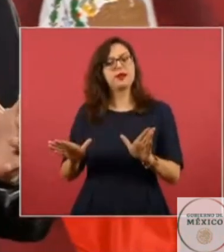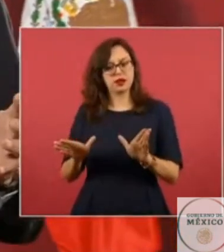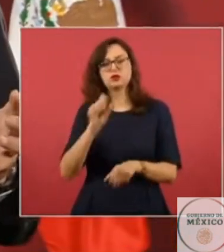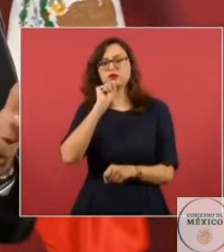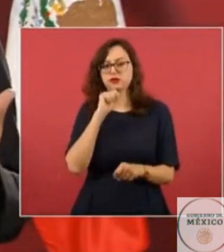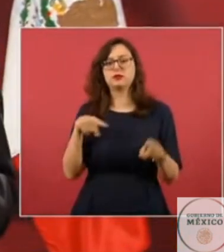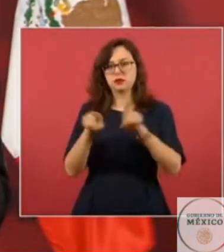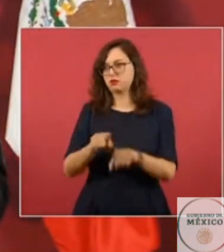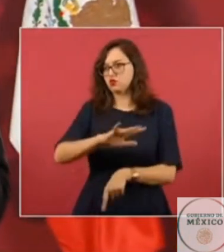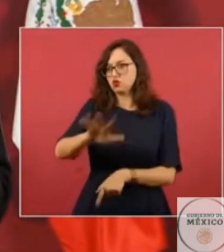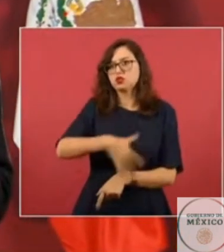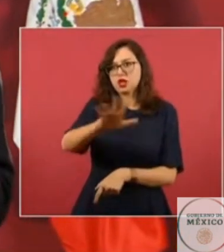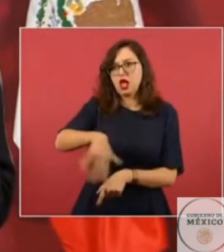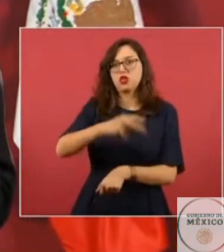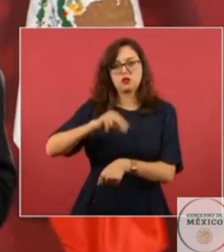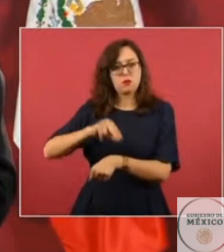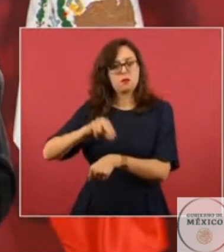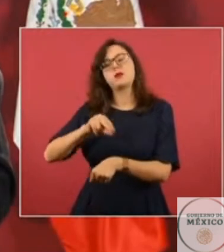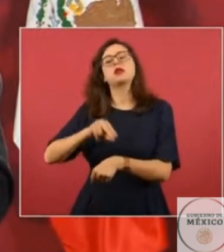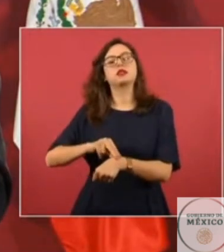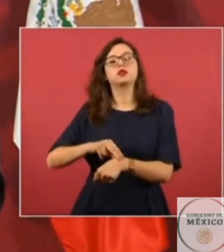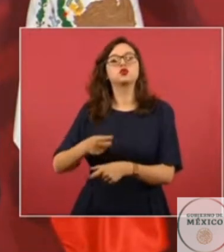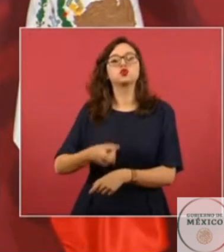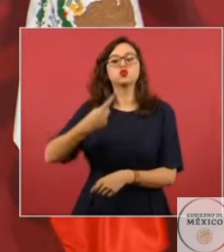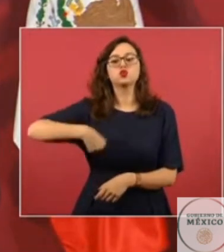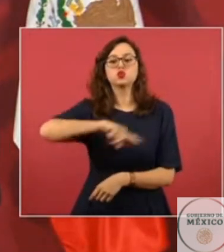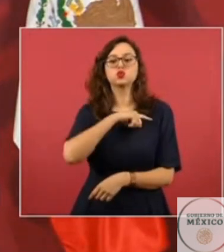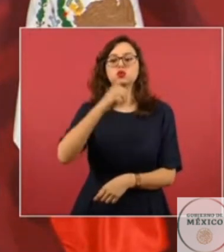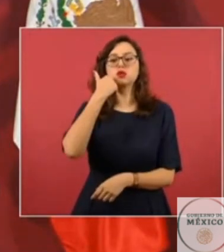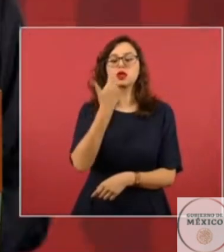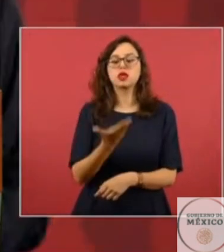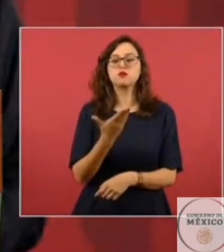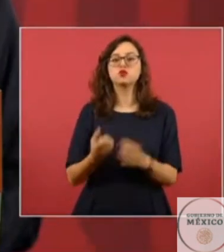porque lo que estamos creando es un sistema de salud